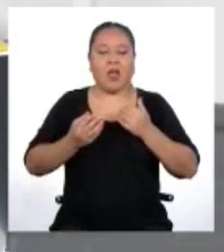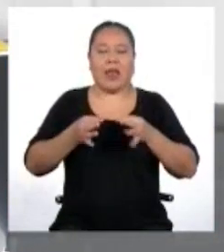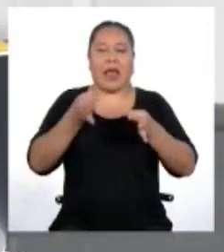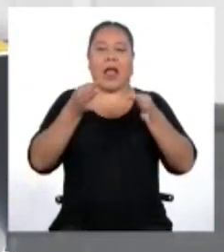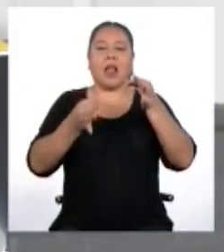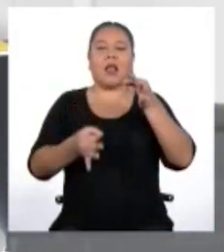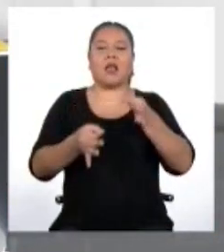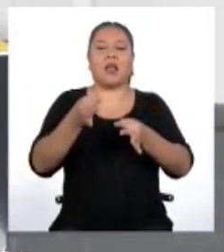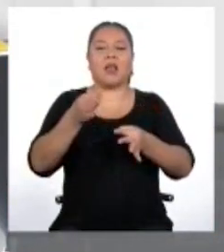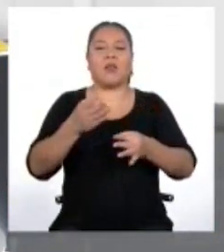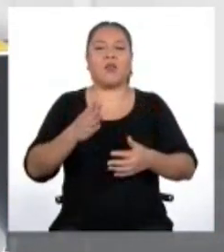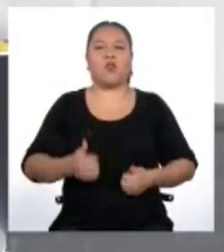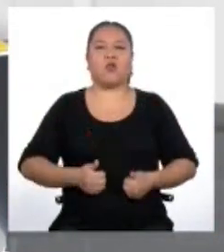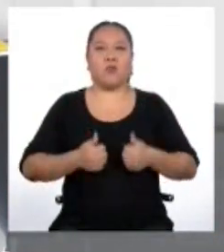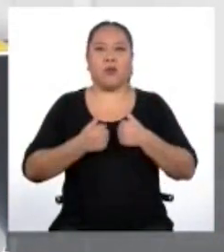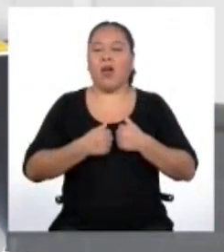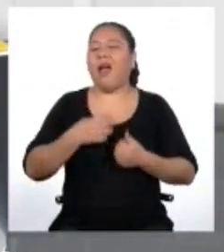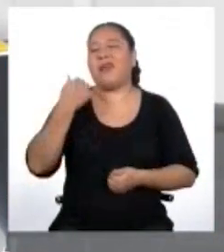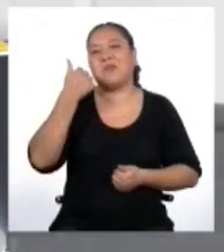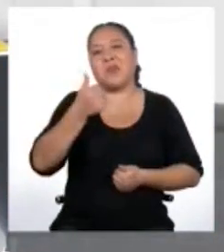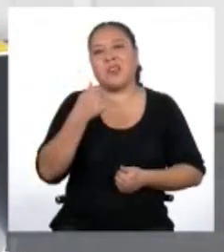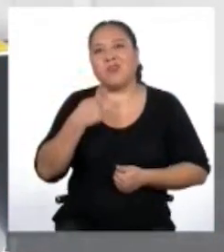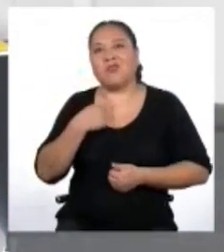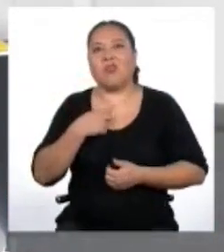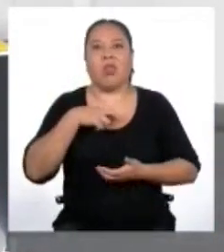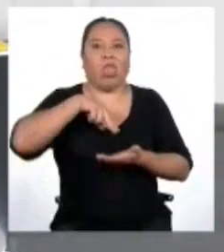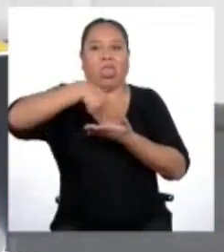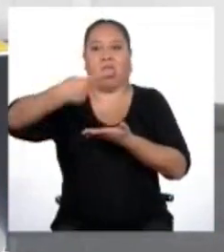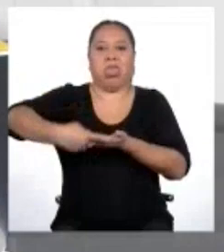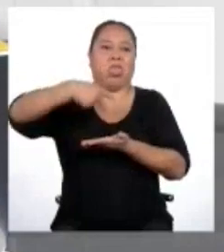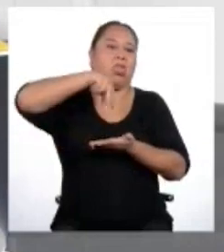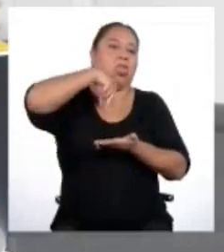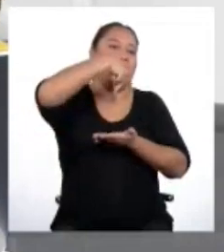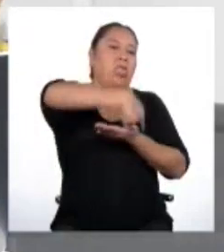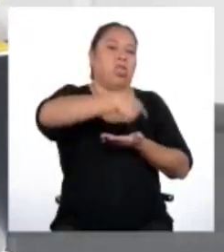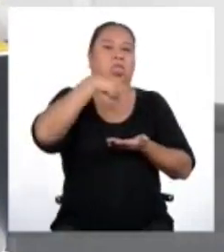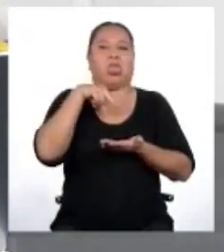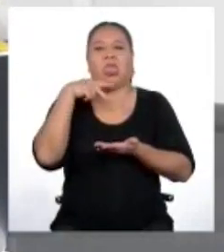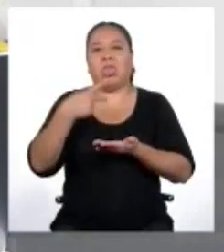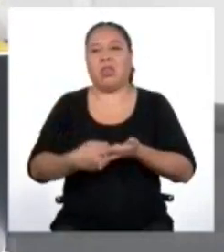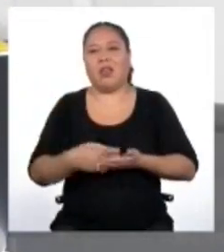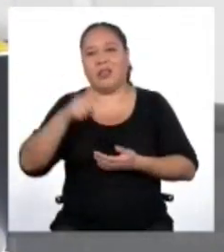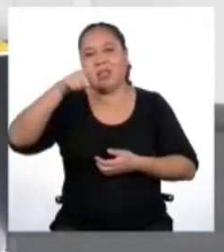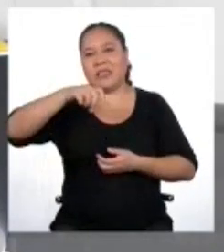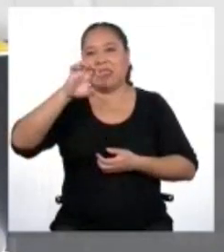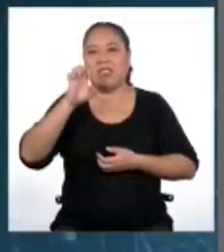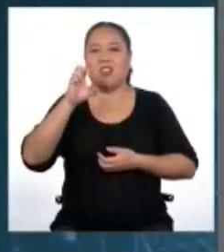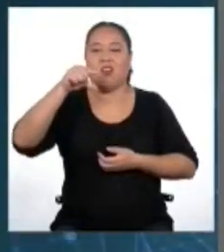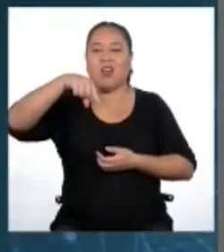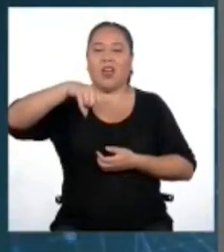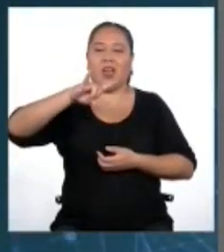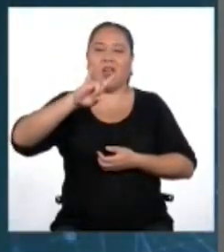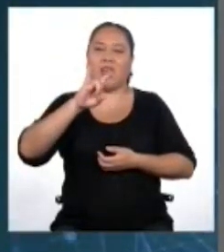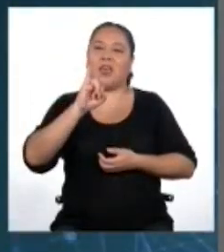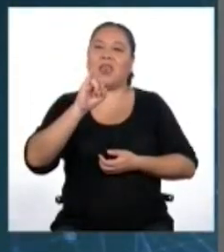Justo necesito equilibrio en estos días. He estado tropezándome y golpeándome con todo. No sé por qué.